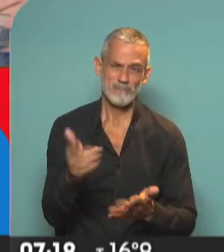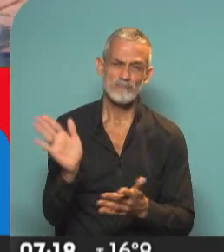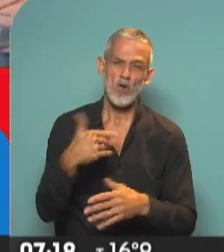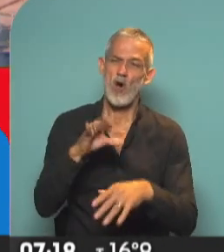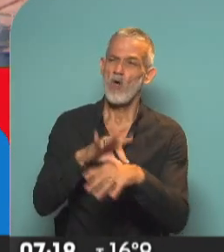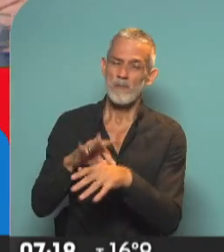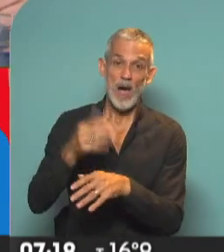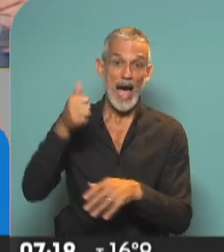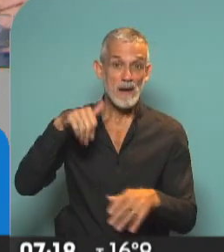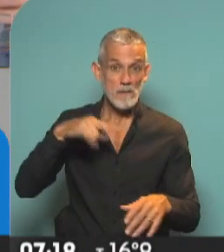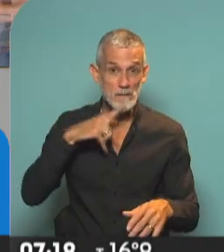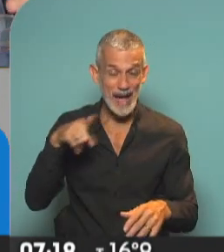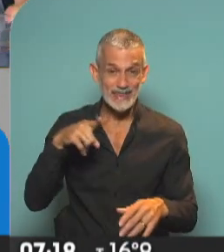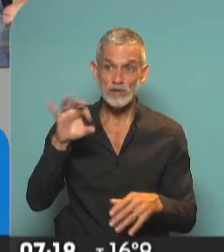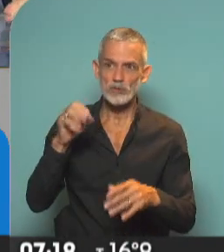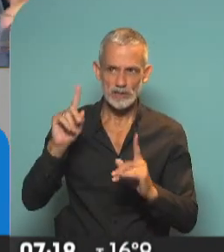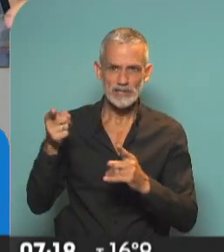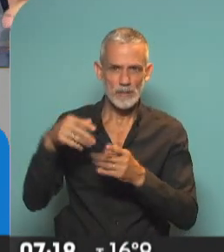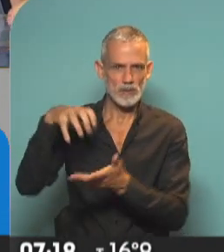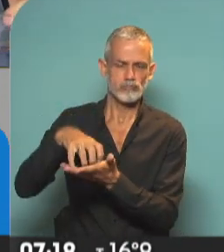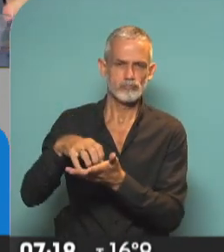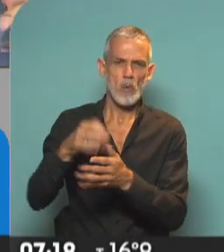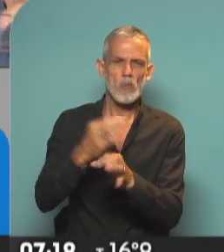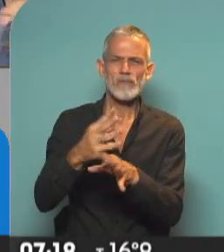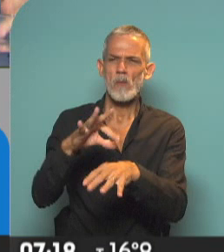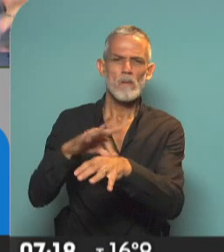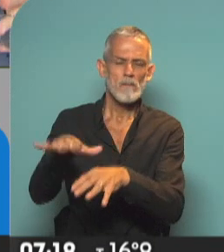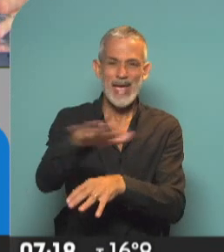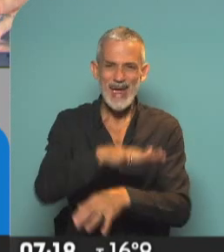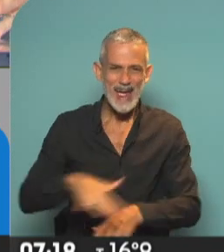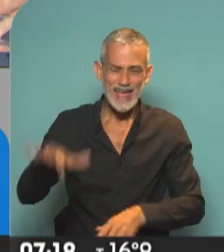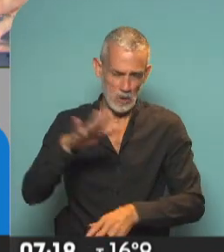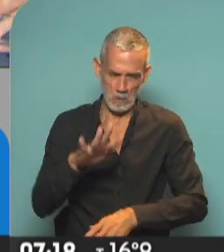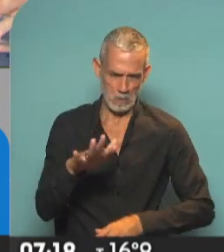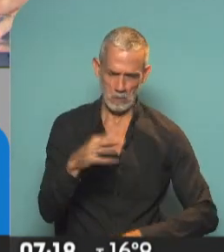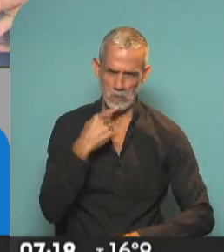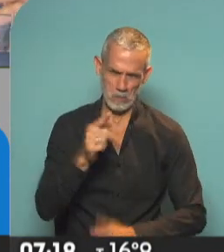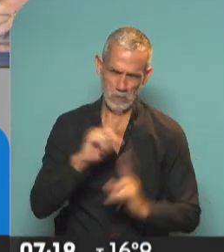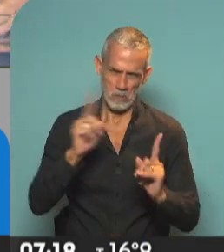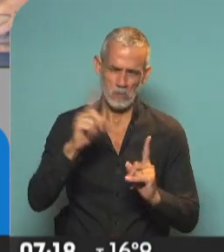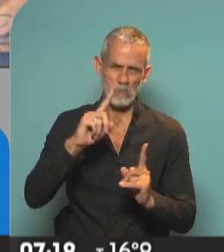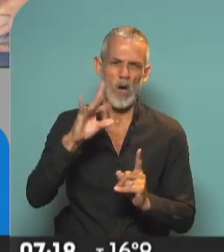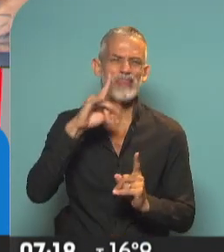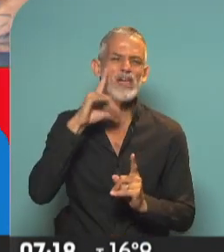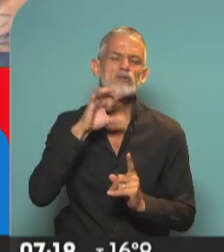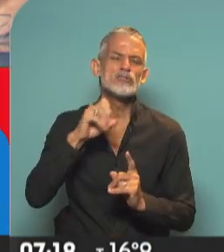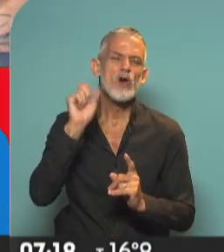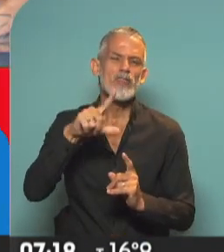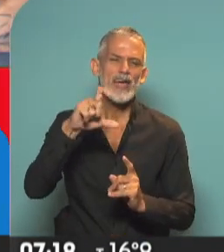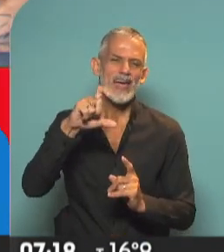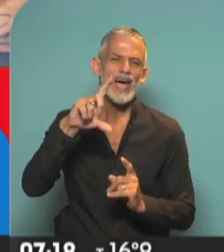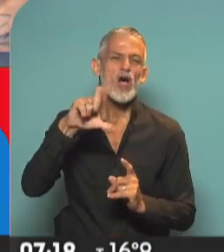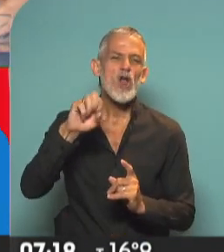no solo la ANMAT, sino por los profesionales de la medicina, los expertos de la medicina. ¿Podría haber